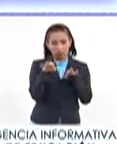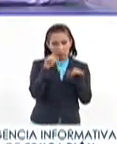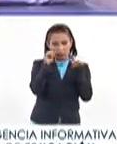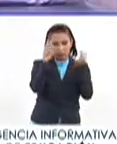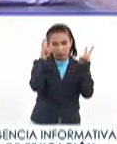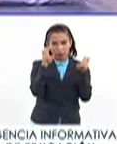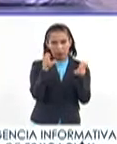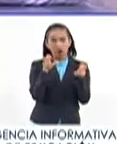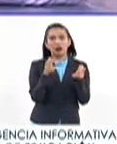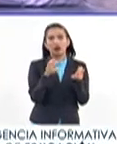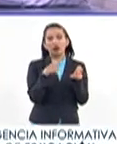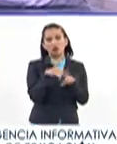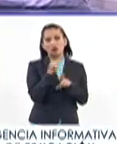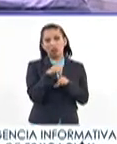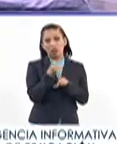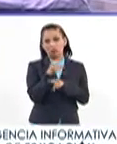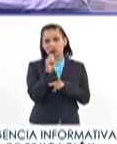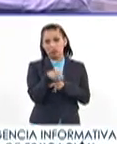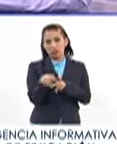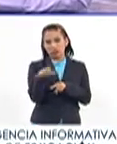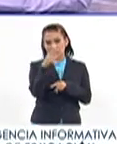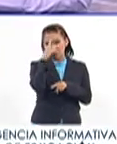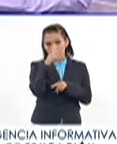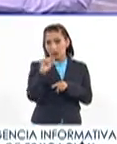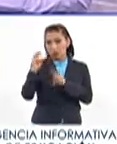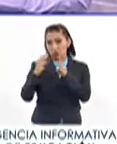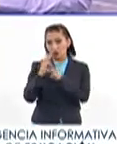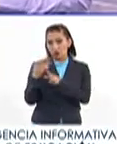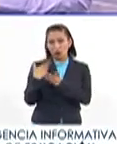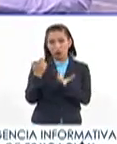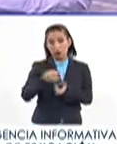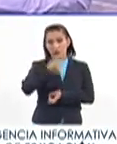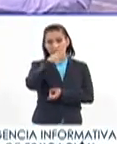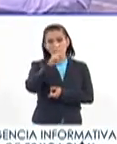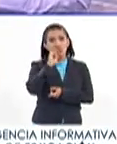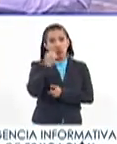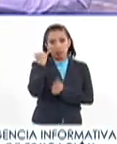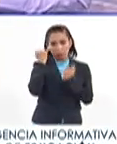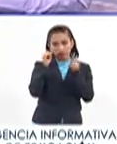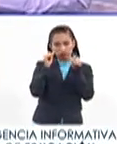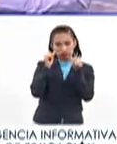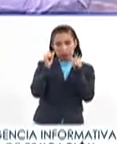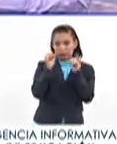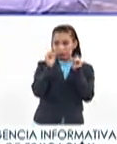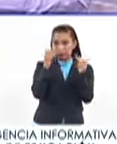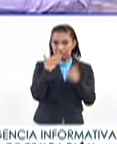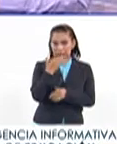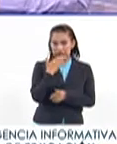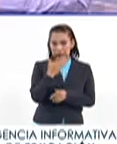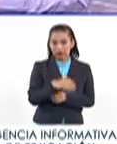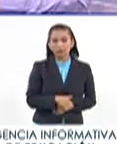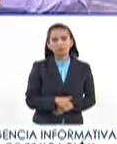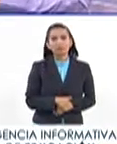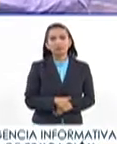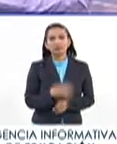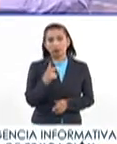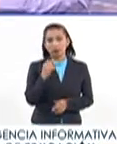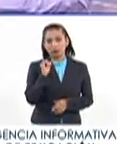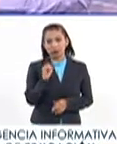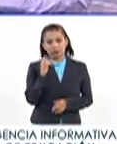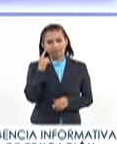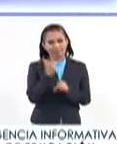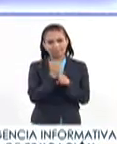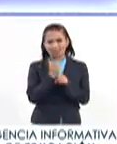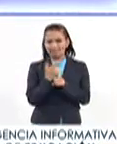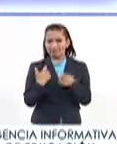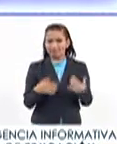este tema en México y en el mundo, ser de las primeras que lo ha hecho admirablemente, pero pues sí, nos hemos dado